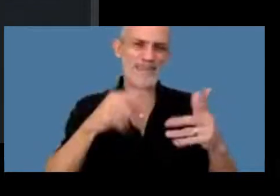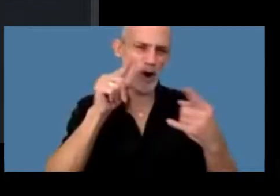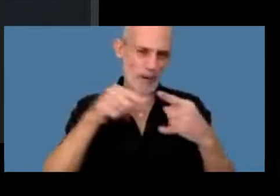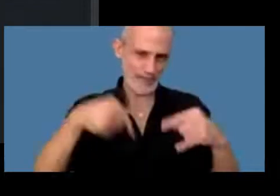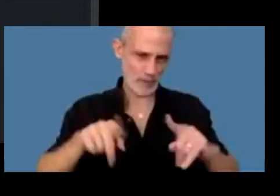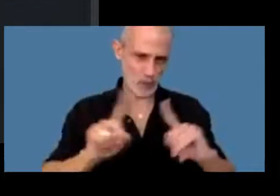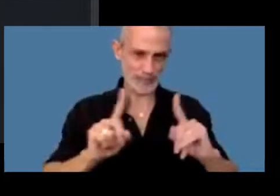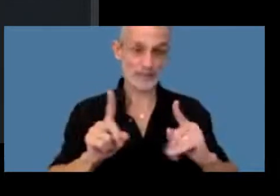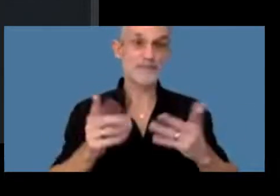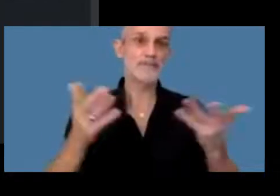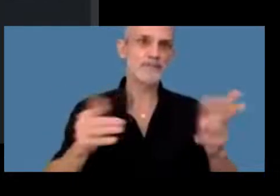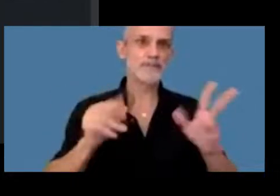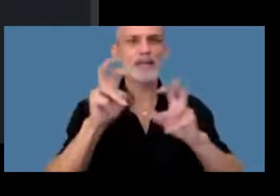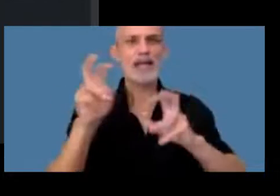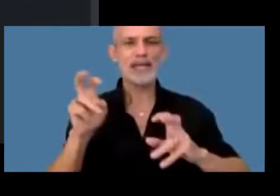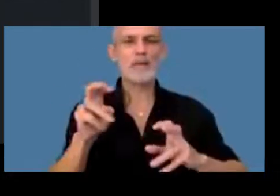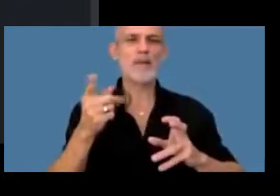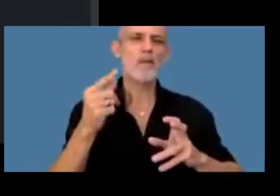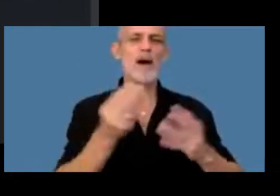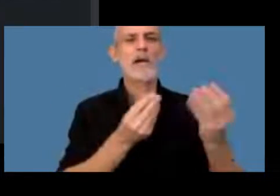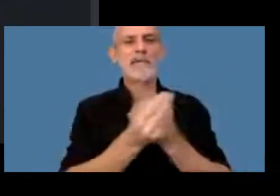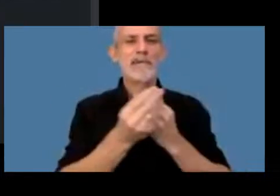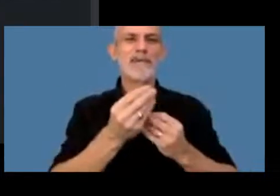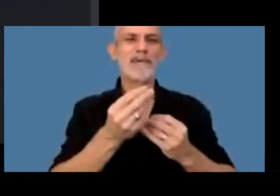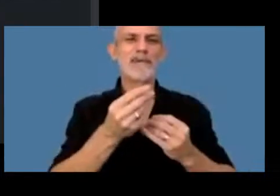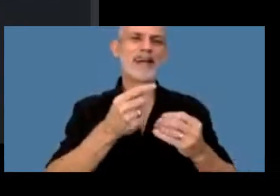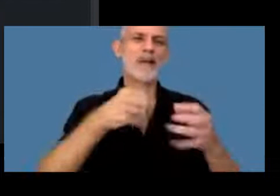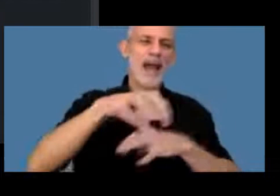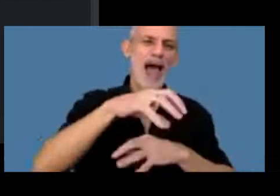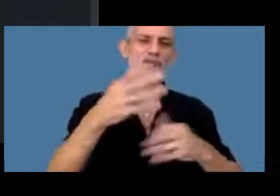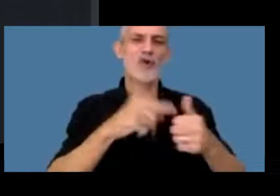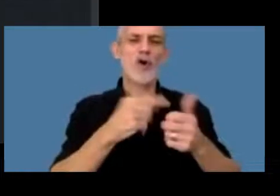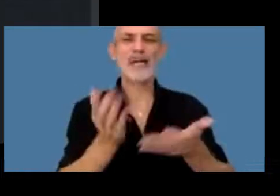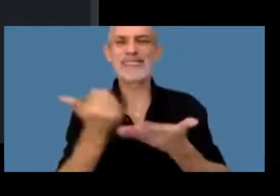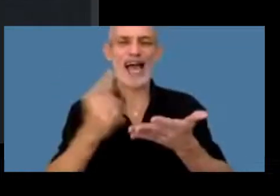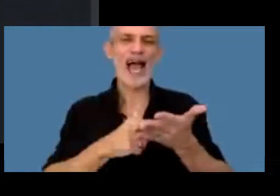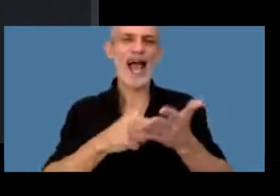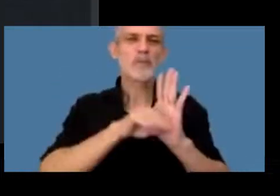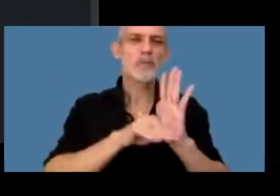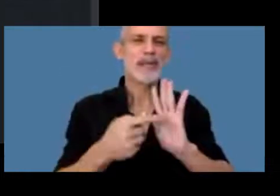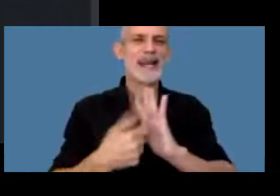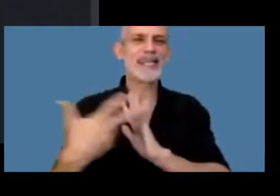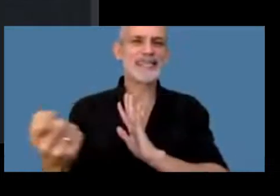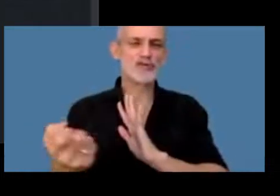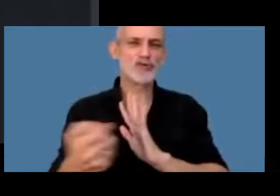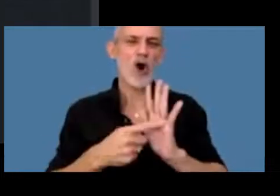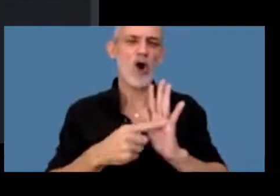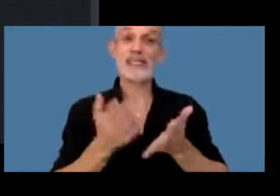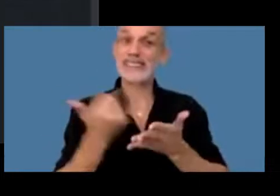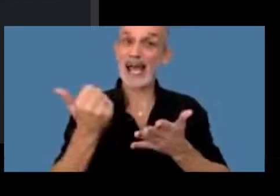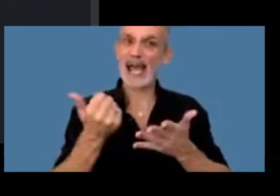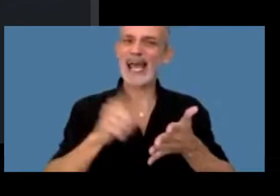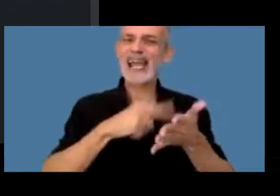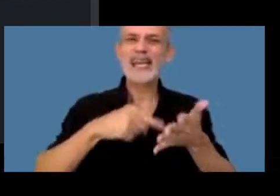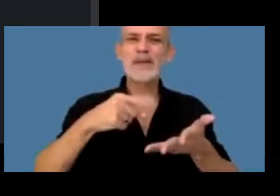Las cuestiones de venta y reemplazo, el leasing, eliminar regímenes de retención, eliminar, quiero decir, tratar